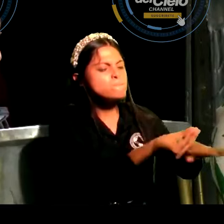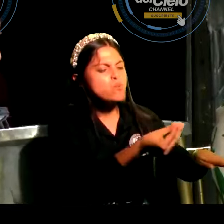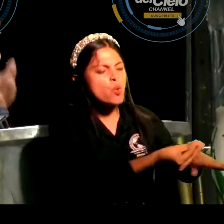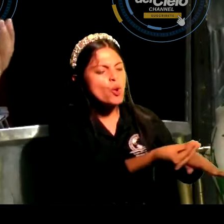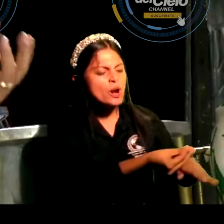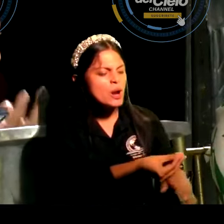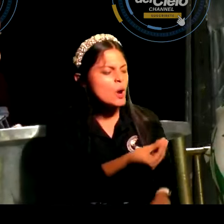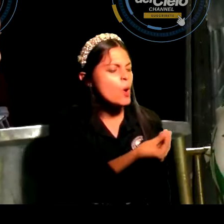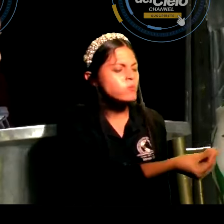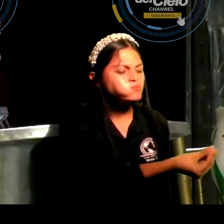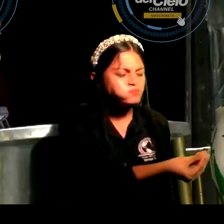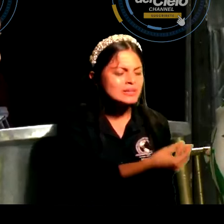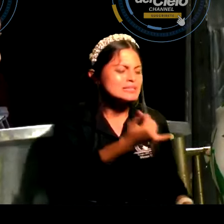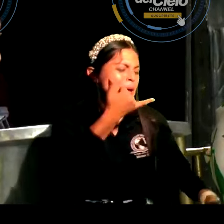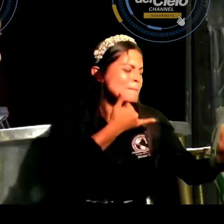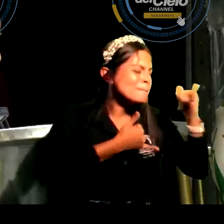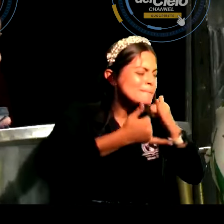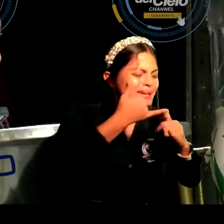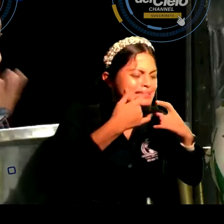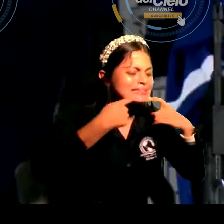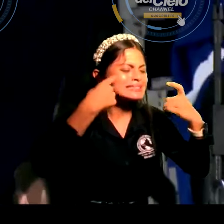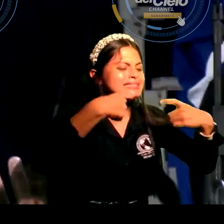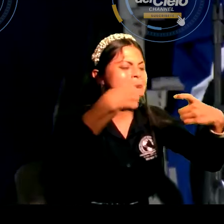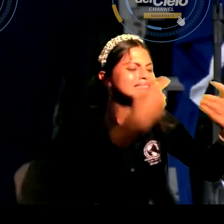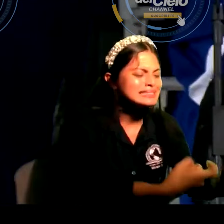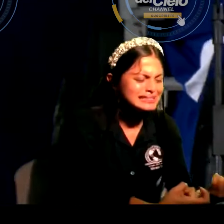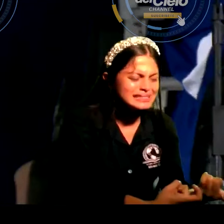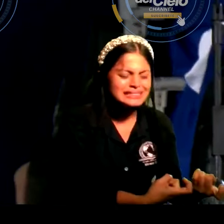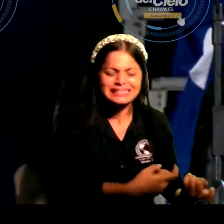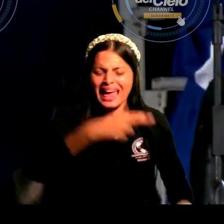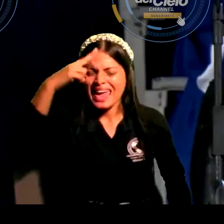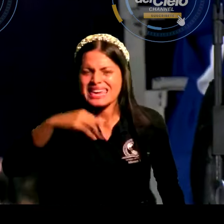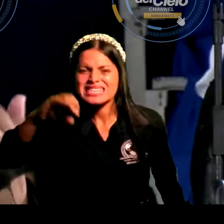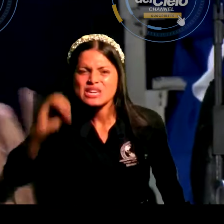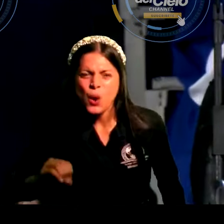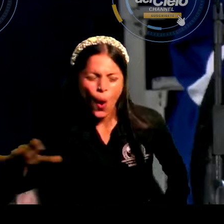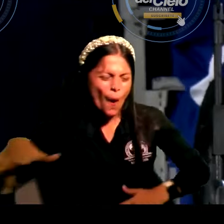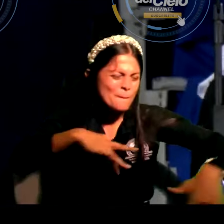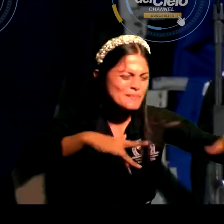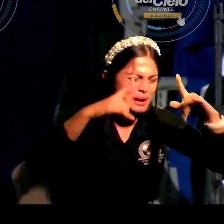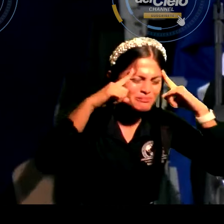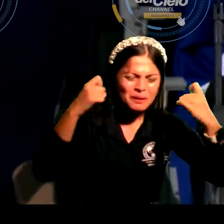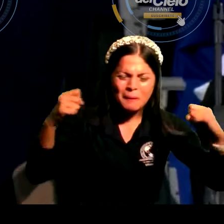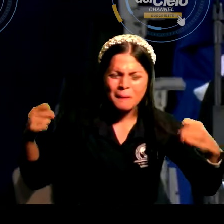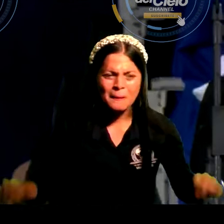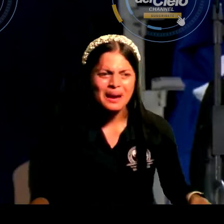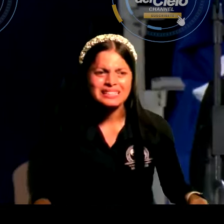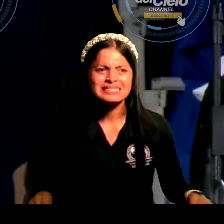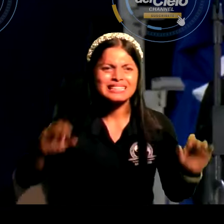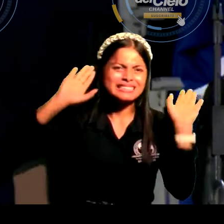maldad, generación de malignos, hijos depravados, dejaron a Jehová,